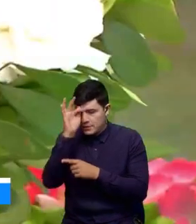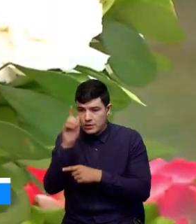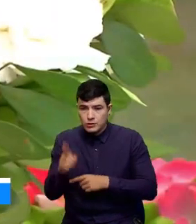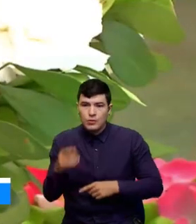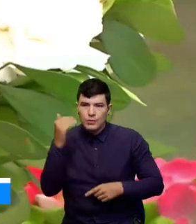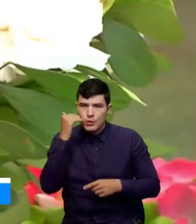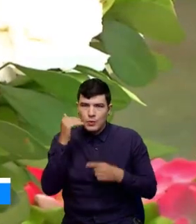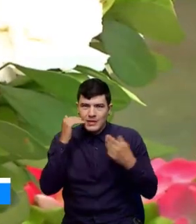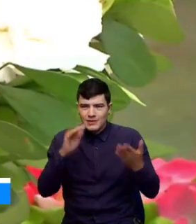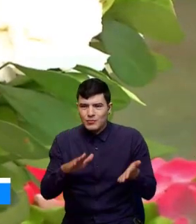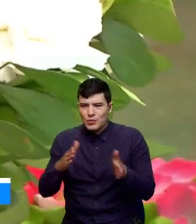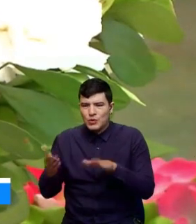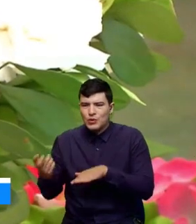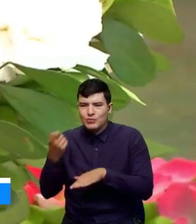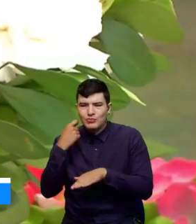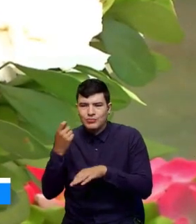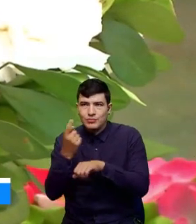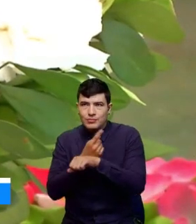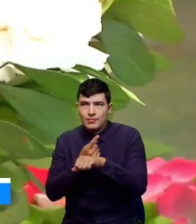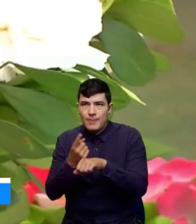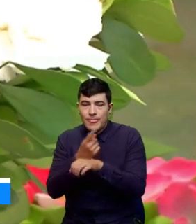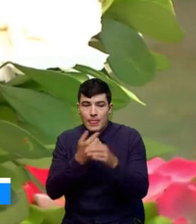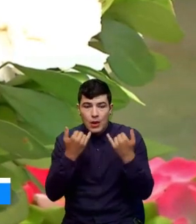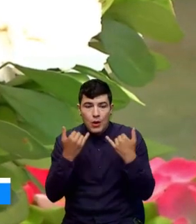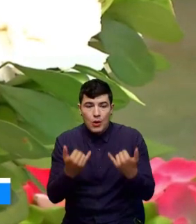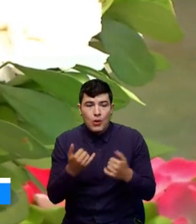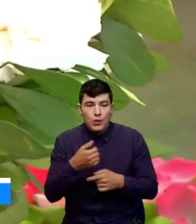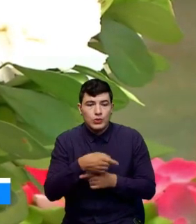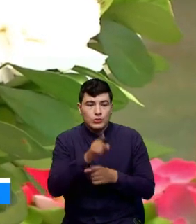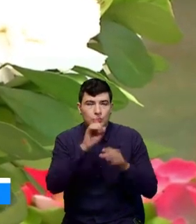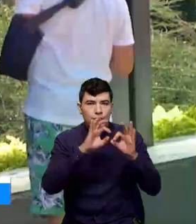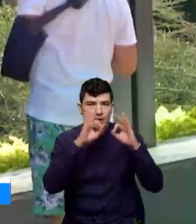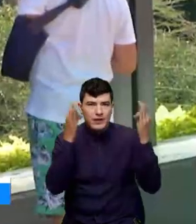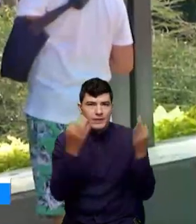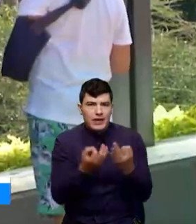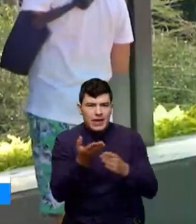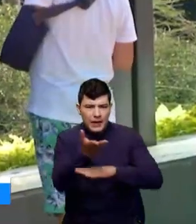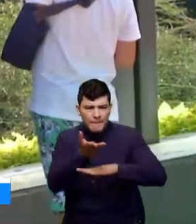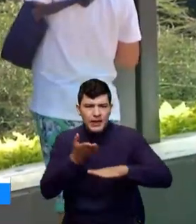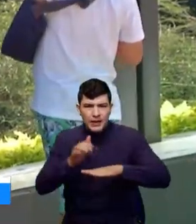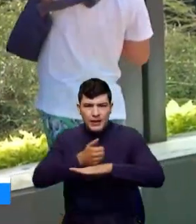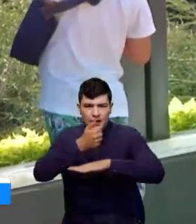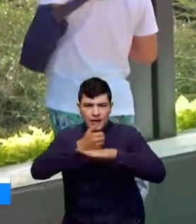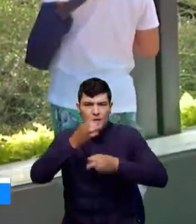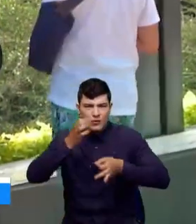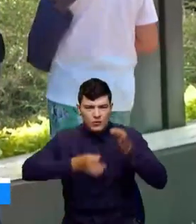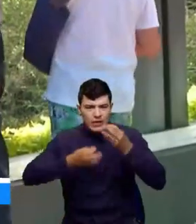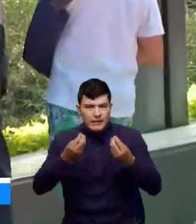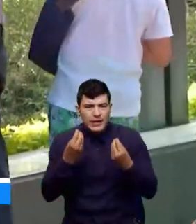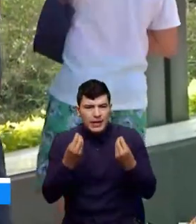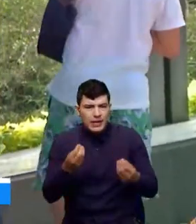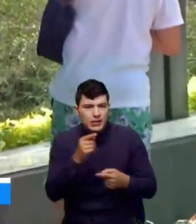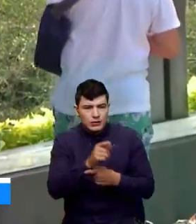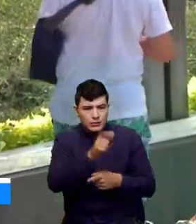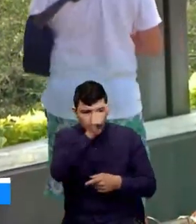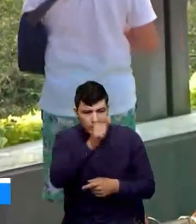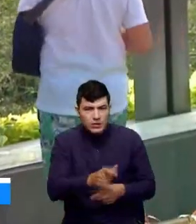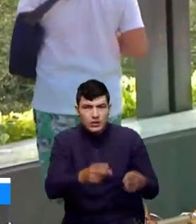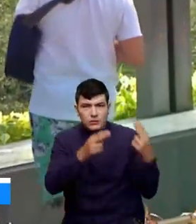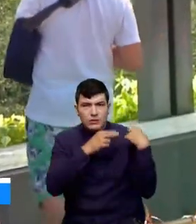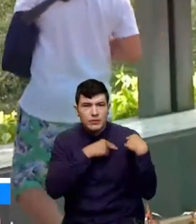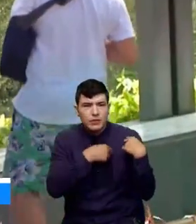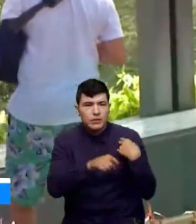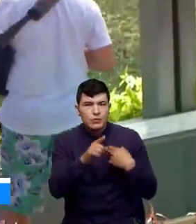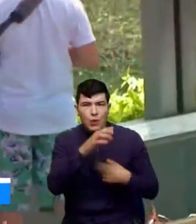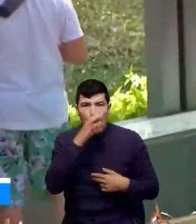mujer murió en las últimas horas hoy su familia exige las autoridades justicia para que el responsable un hombre de 19